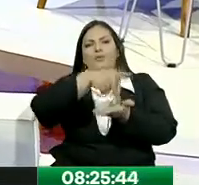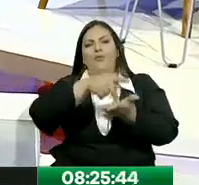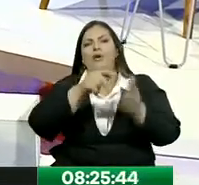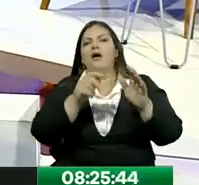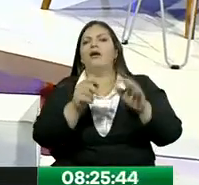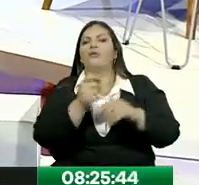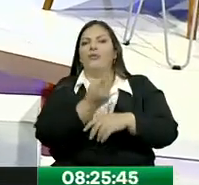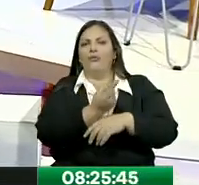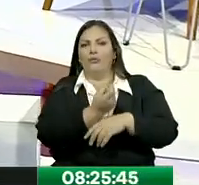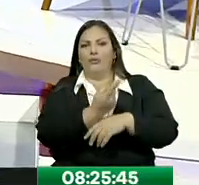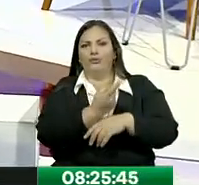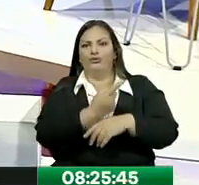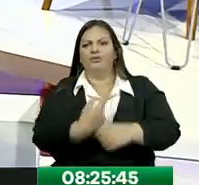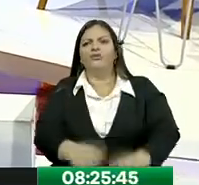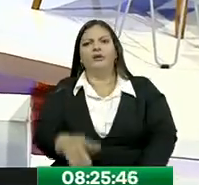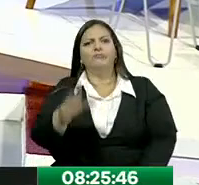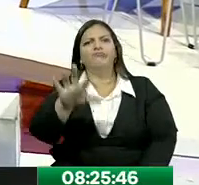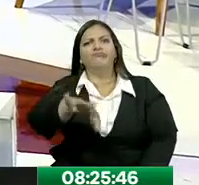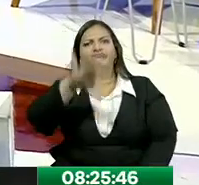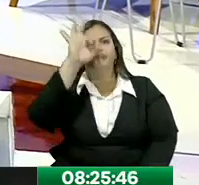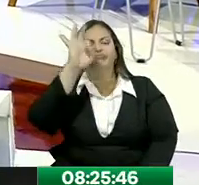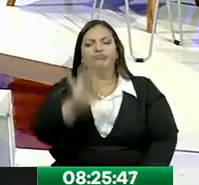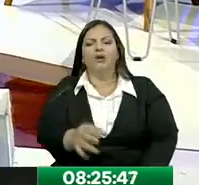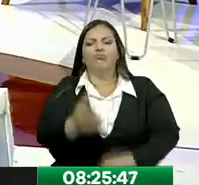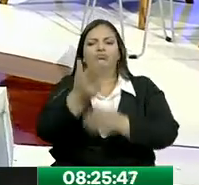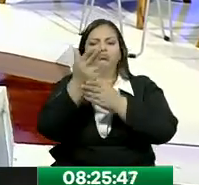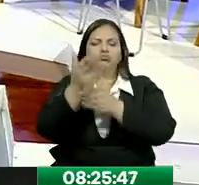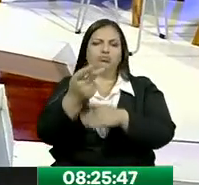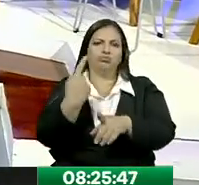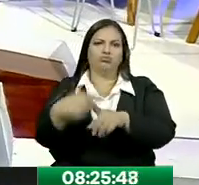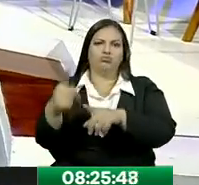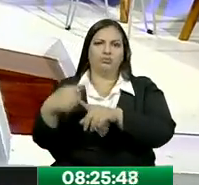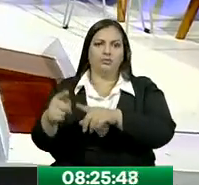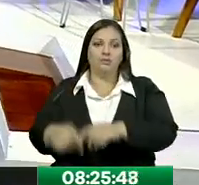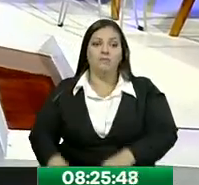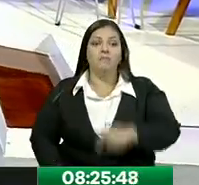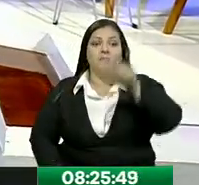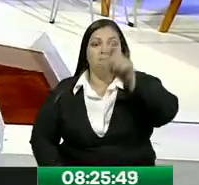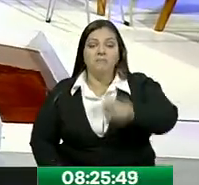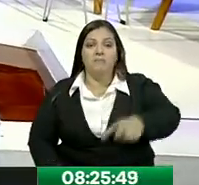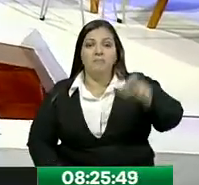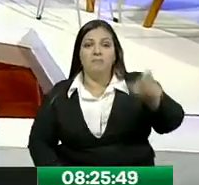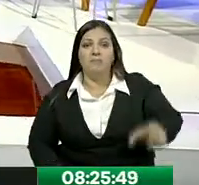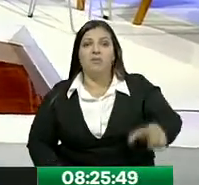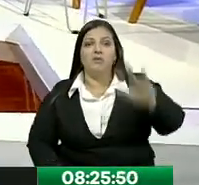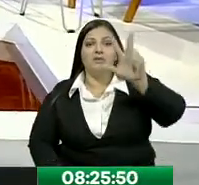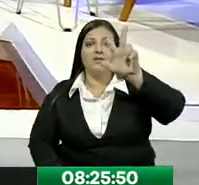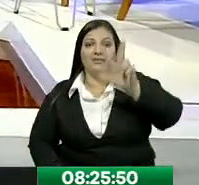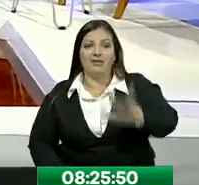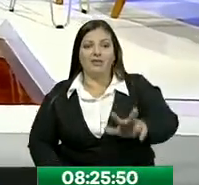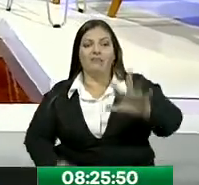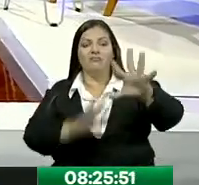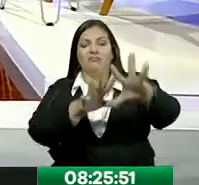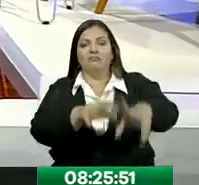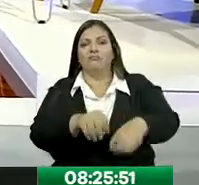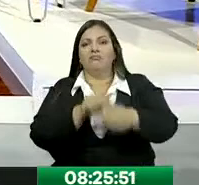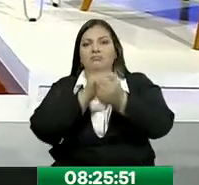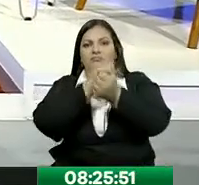Ha permitido la detención de tres personas a quienes se les encontró en posesión de varias armas de